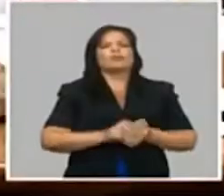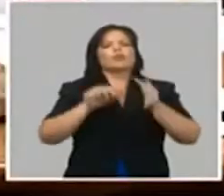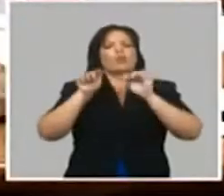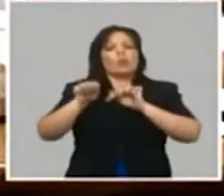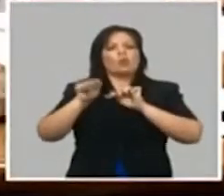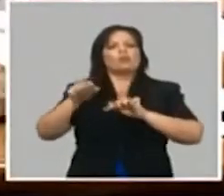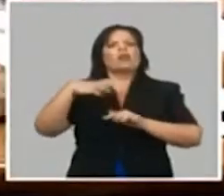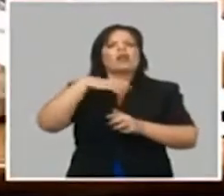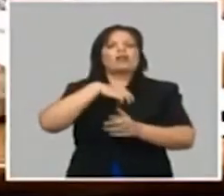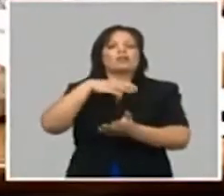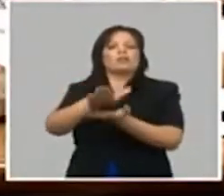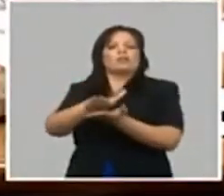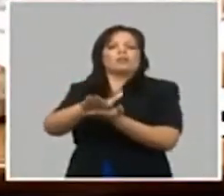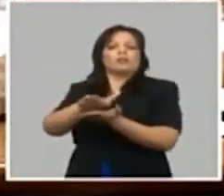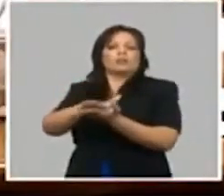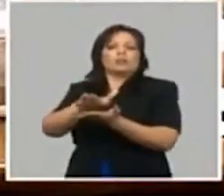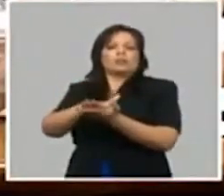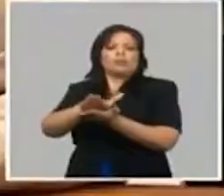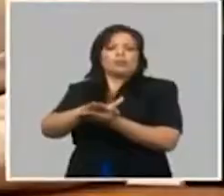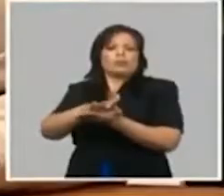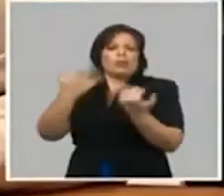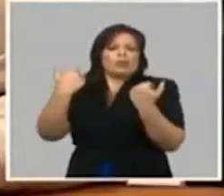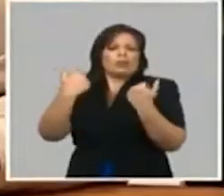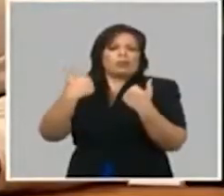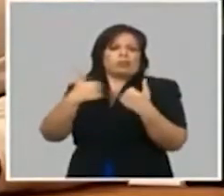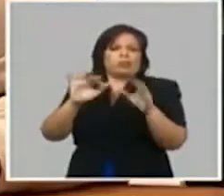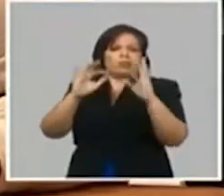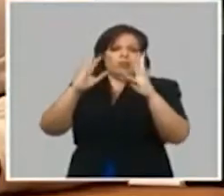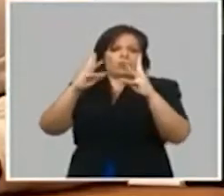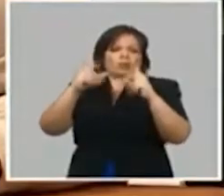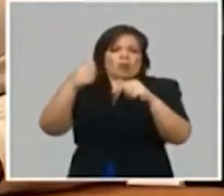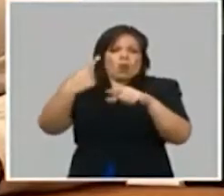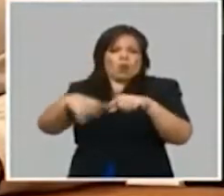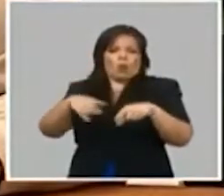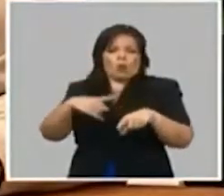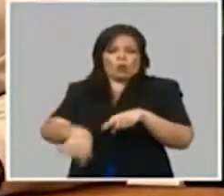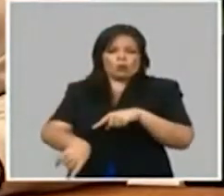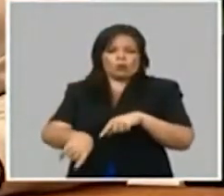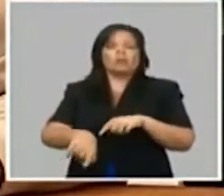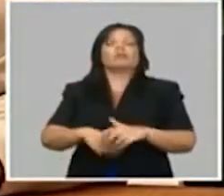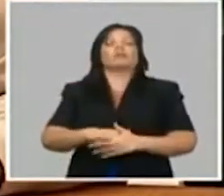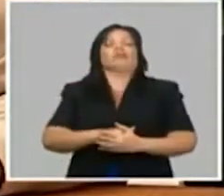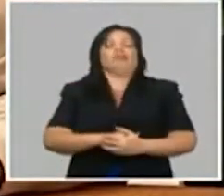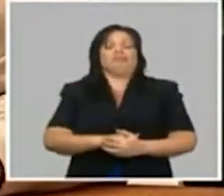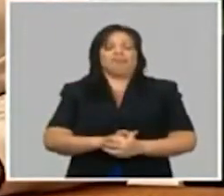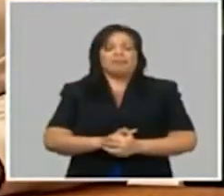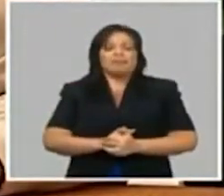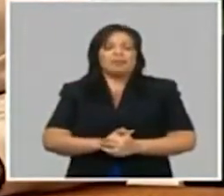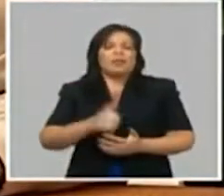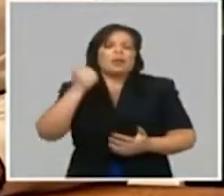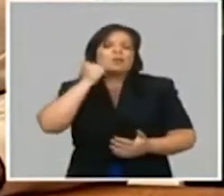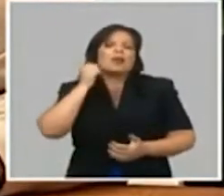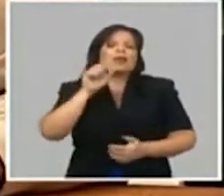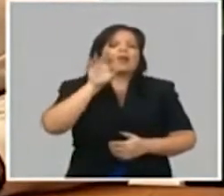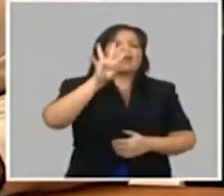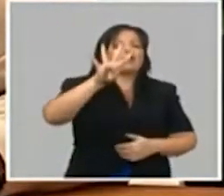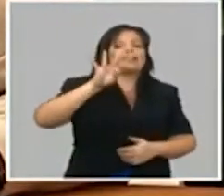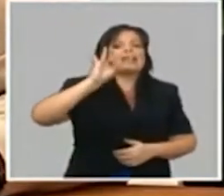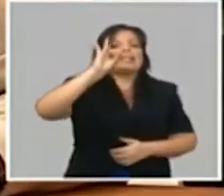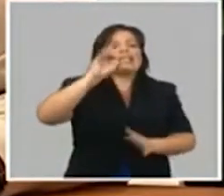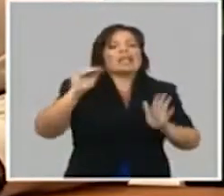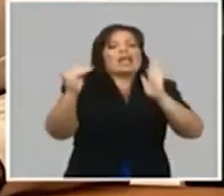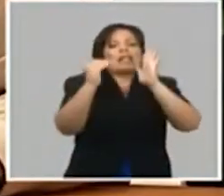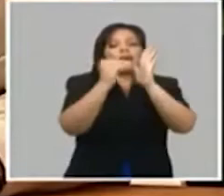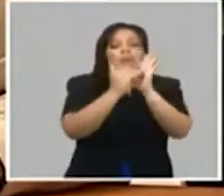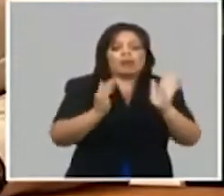este tiempo una importante cantidad de bultos, no? En este periodo hay un número importante de bultos, más de 47 mil bultos